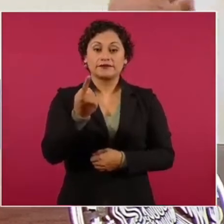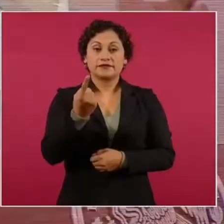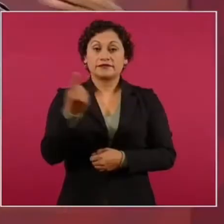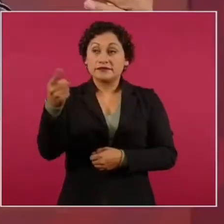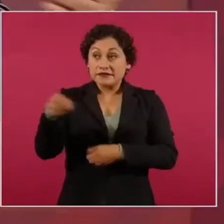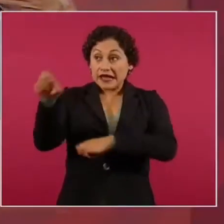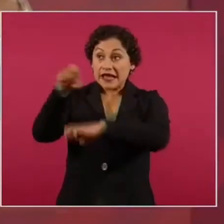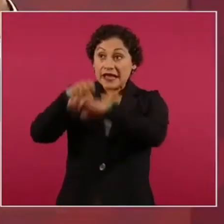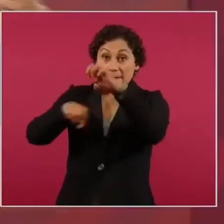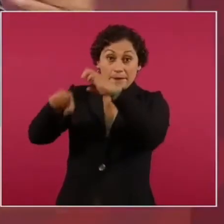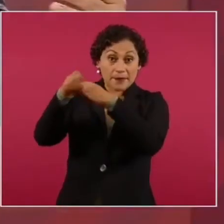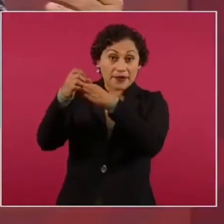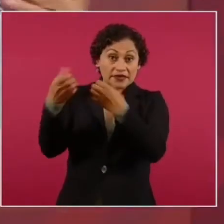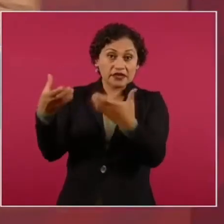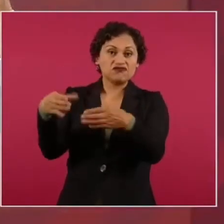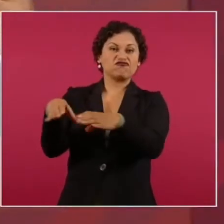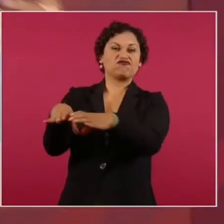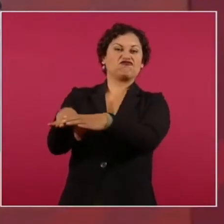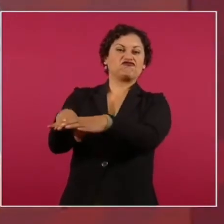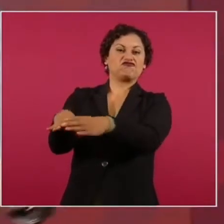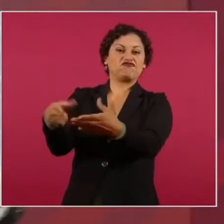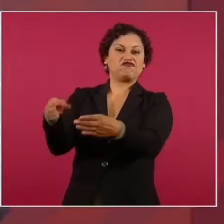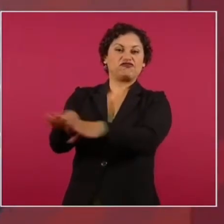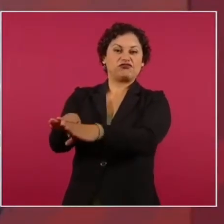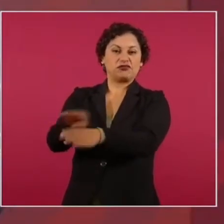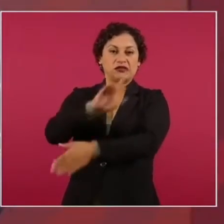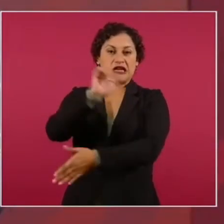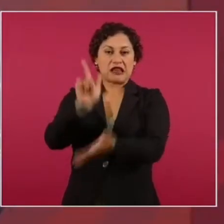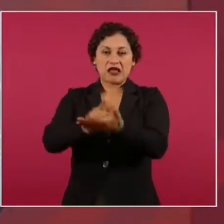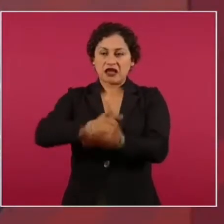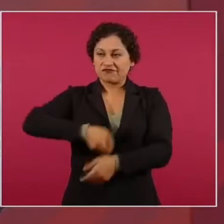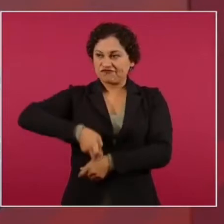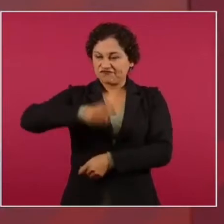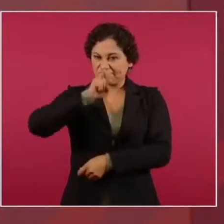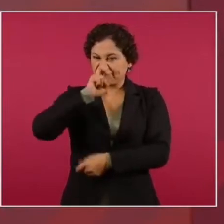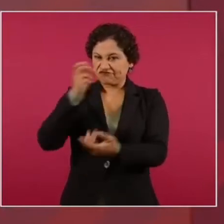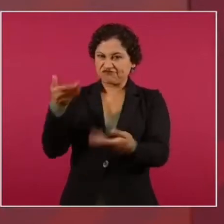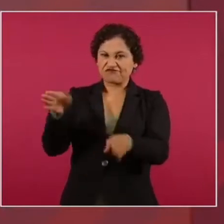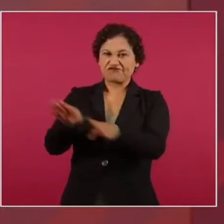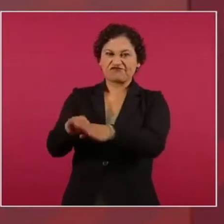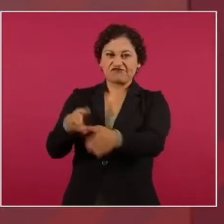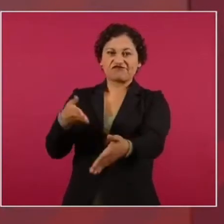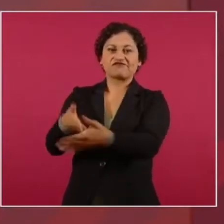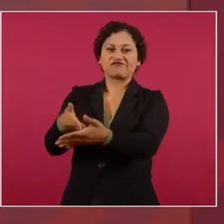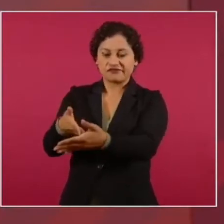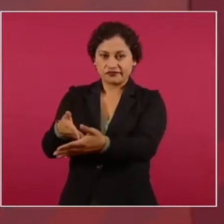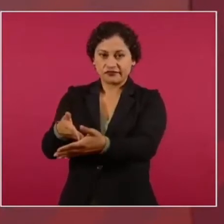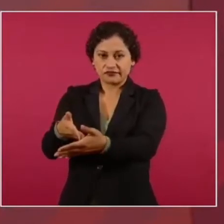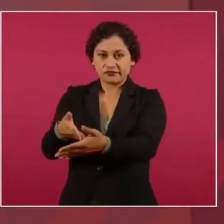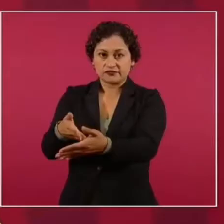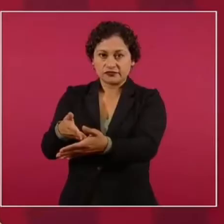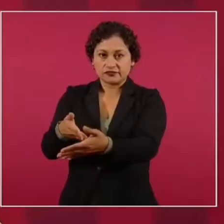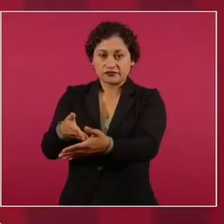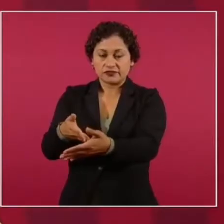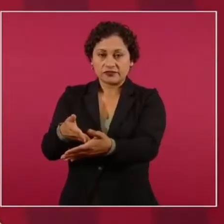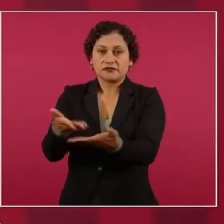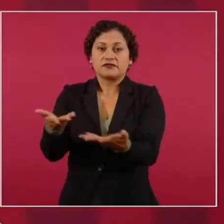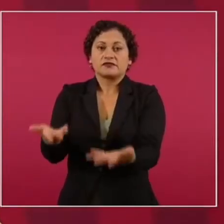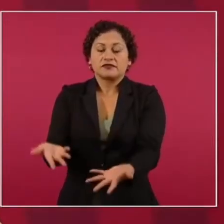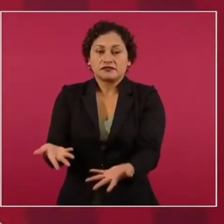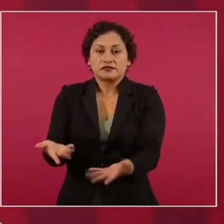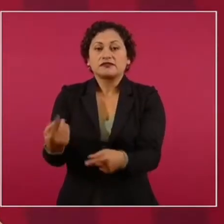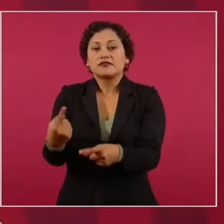no lo permitía la ley. Entonces, ¿a quién había que comprarle todo? A